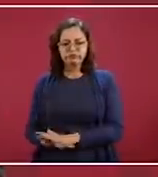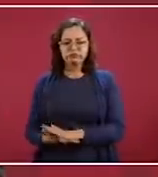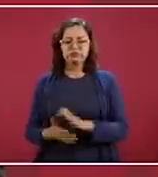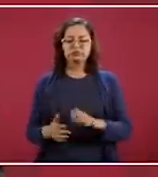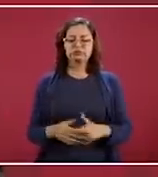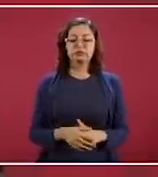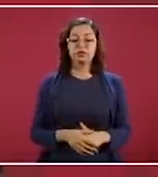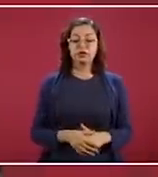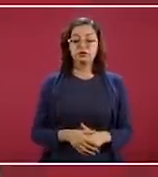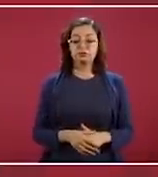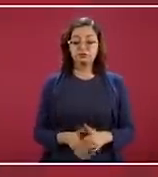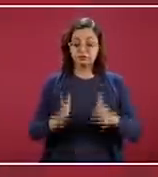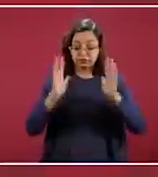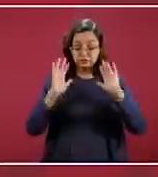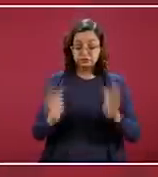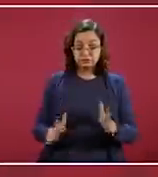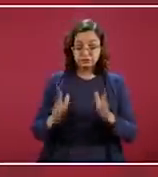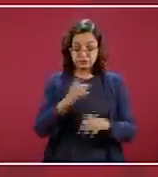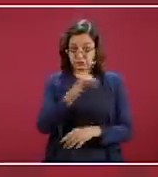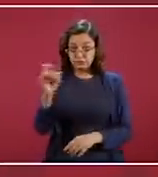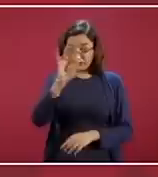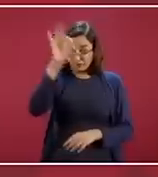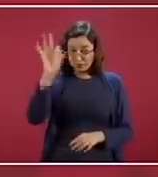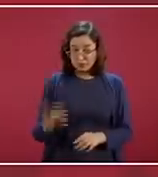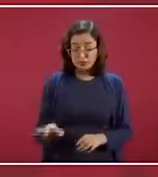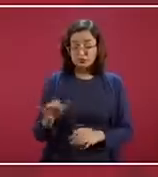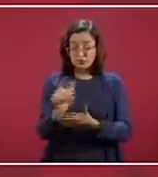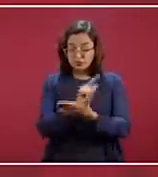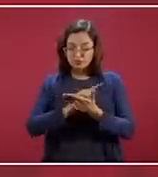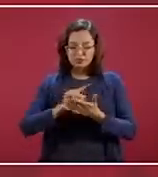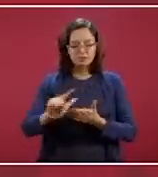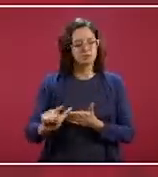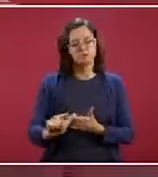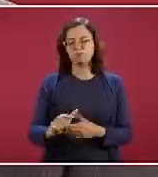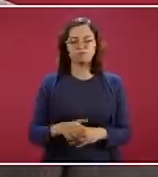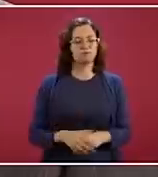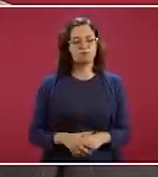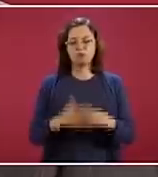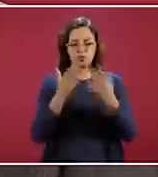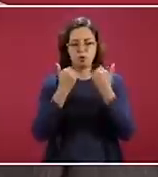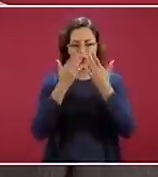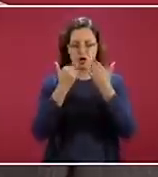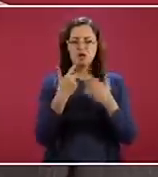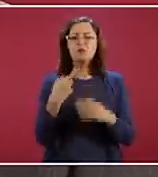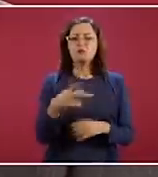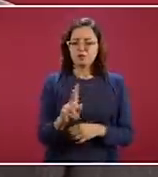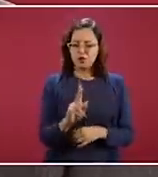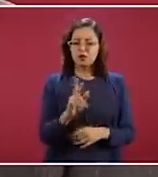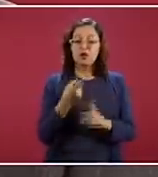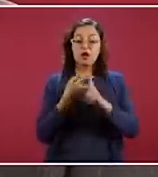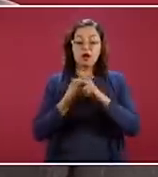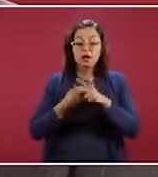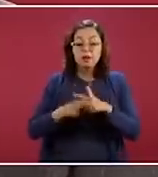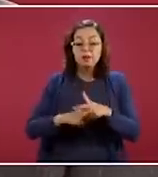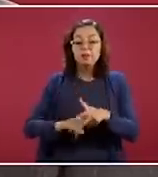ha erradicado por completo, que ya empezó a cambiar